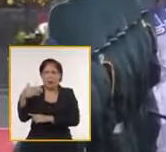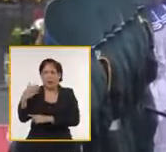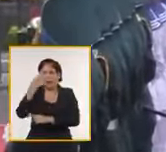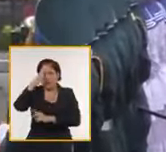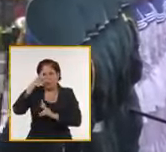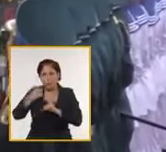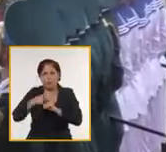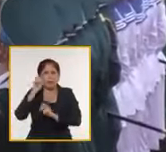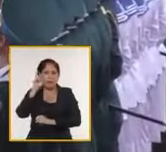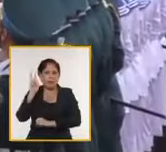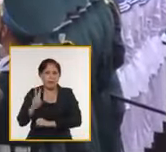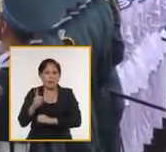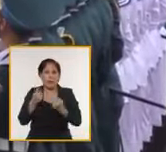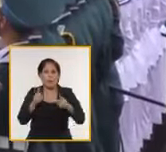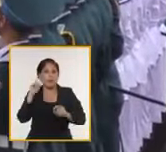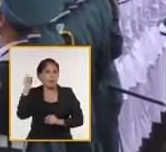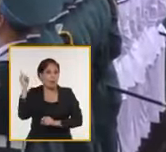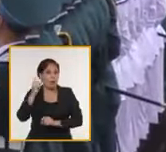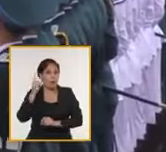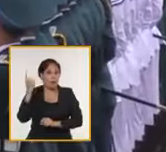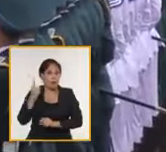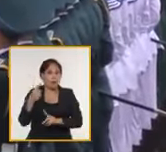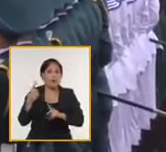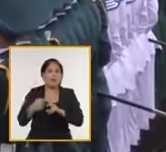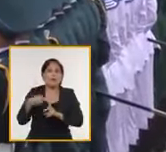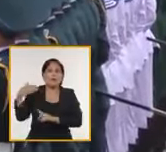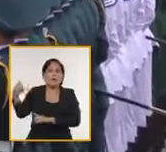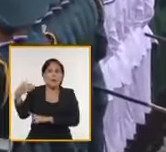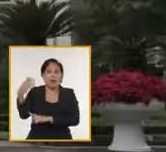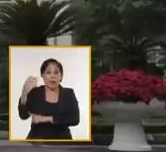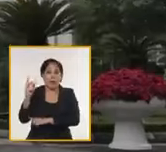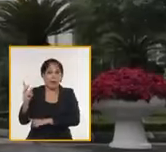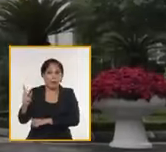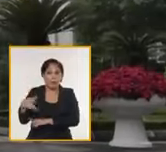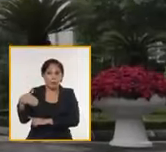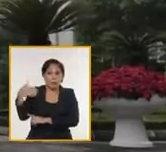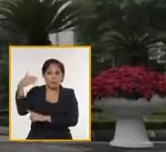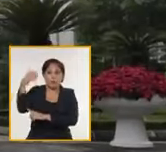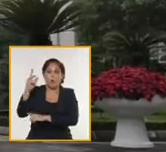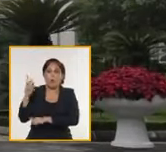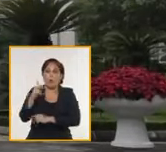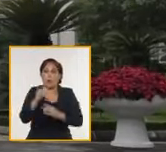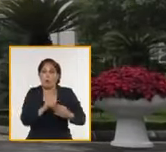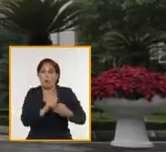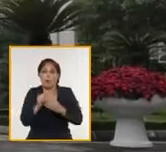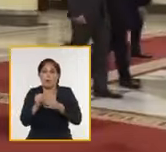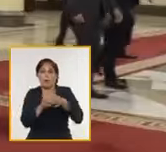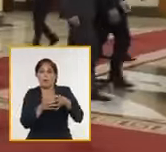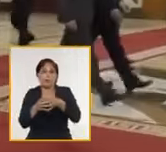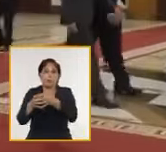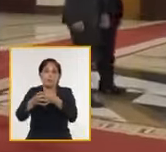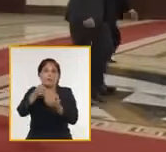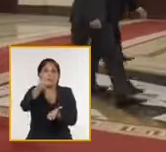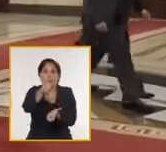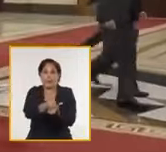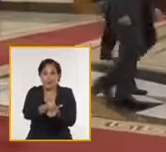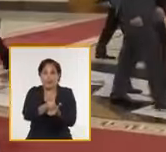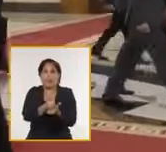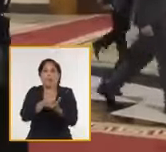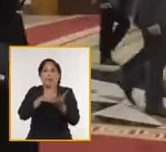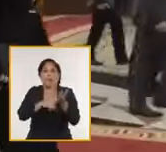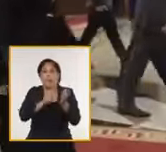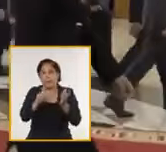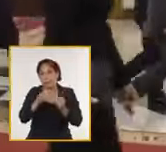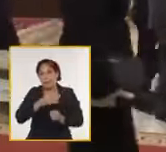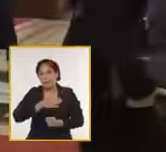escuchar los himnos nacionales y el saludo a las banderas vietnamitas y cubanas, ambos líderes se trasladaron a la sede del Comité Central del